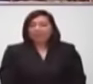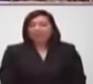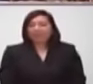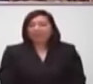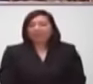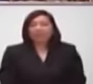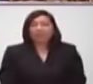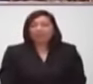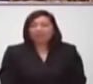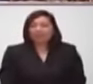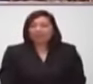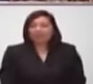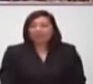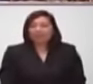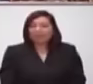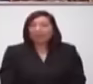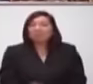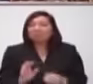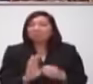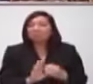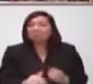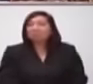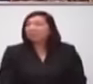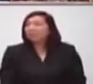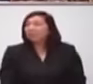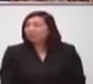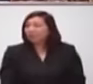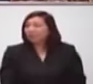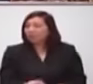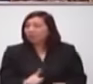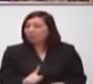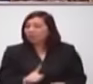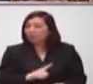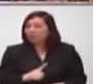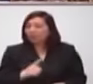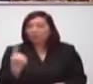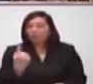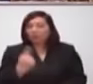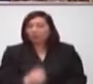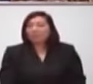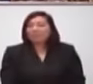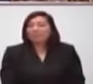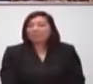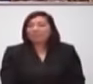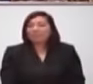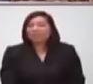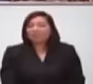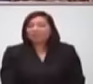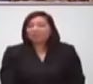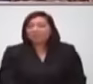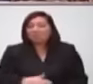El futuro está garantizado. En cuanto a la autoridad única, sí, esa es